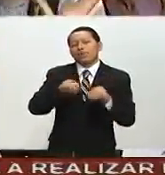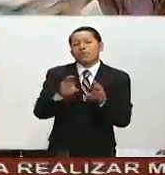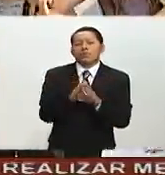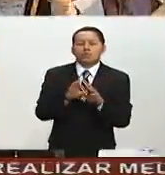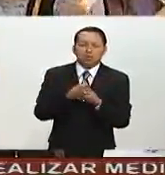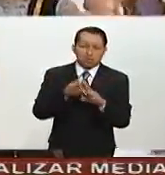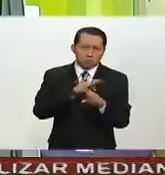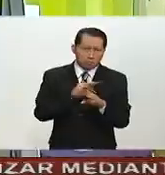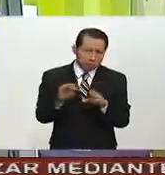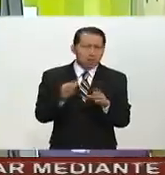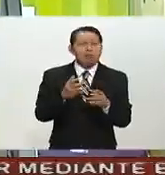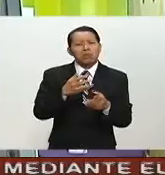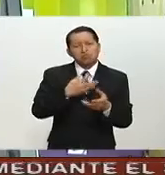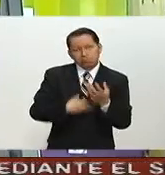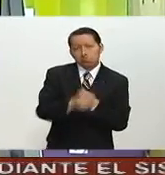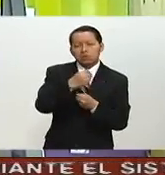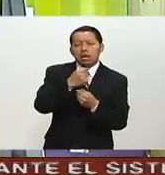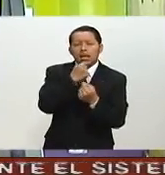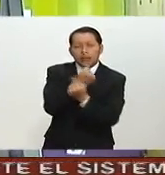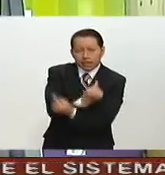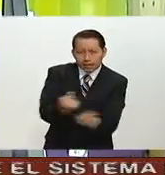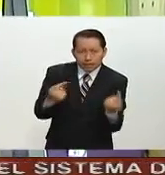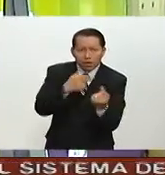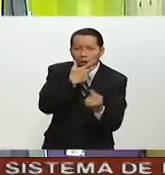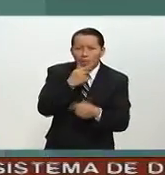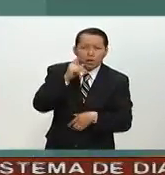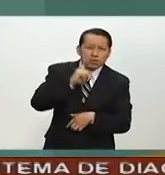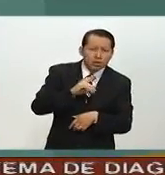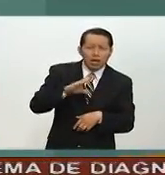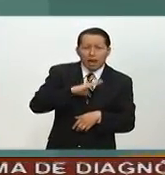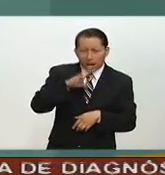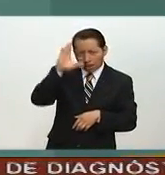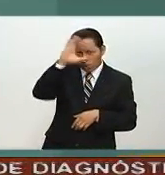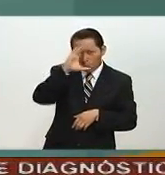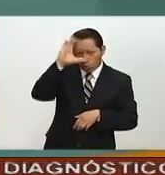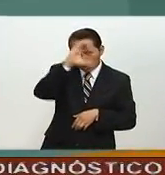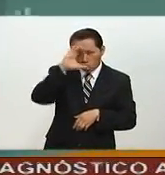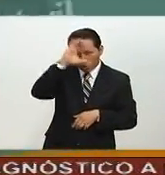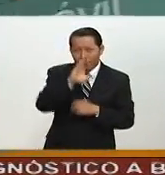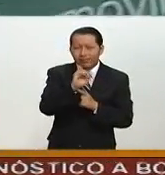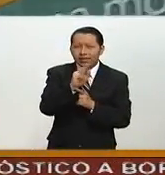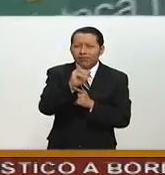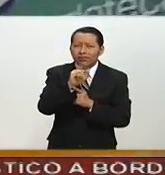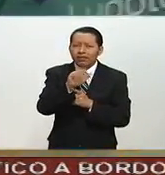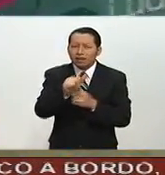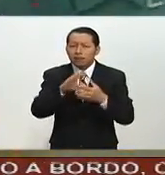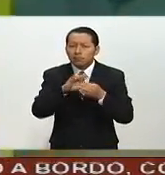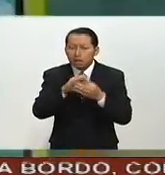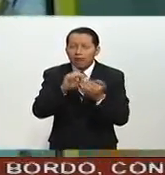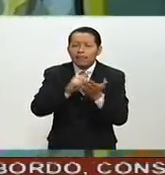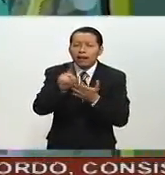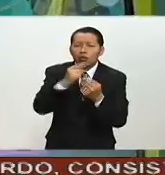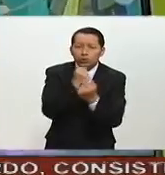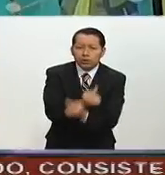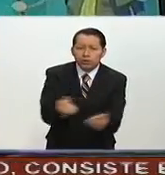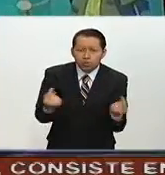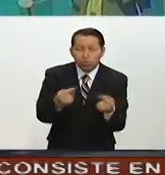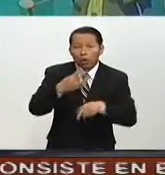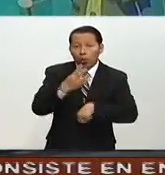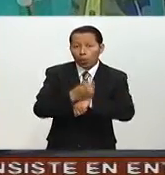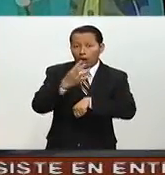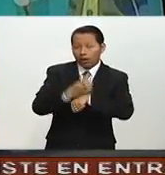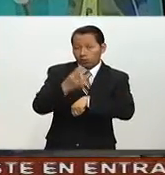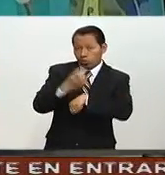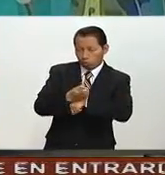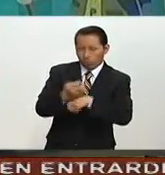se promueve en niñas y niños la cultura cívica tan importante, los valores y los derechos de la infancia. En su 4ª edición